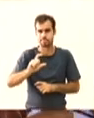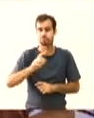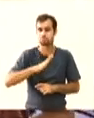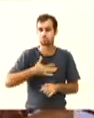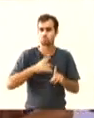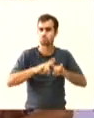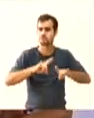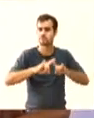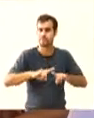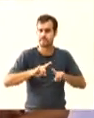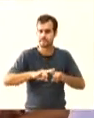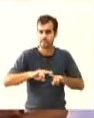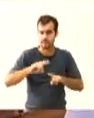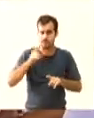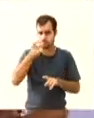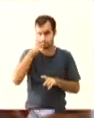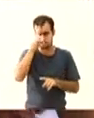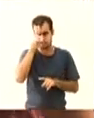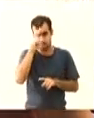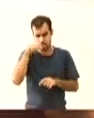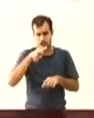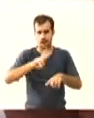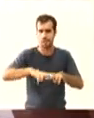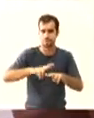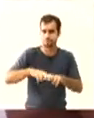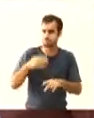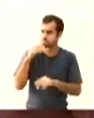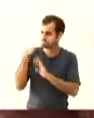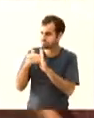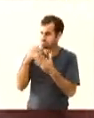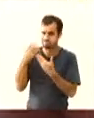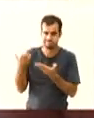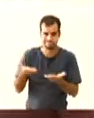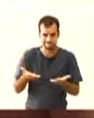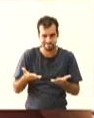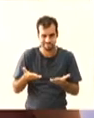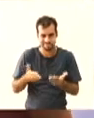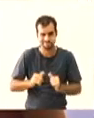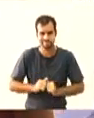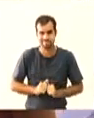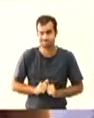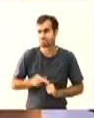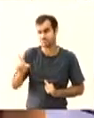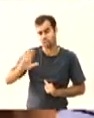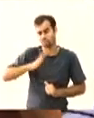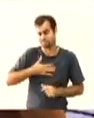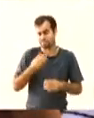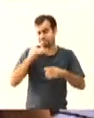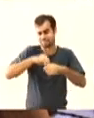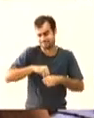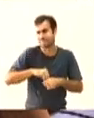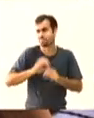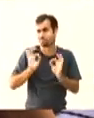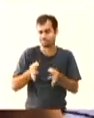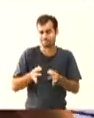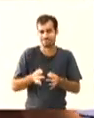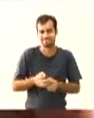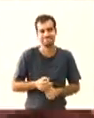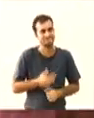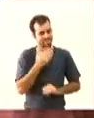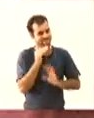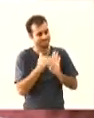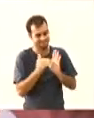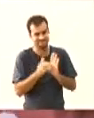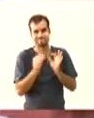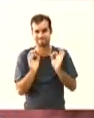en la Universidad de Ciencias Médicas de La Habana. Muy buenas tardes, Fabián. Bienvenido a Jóvenes por la Vida, tú que ya eres parte de la familia de nuestro programa.